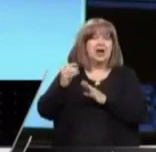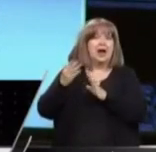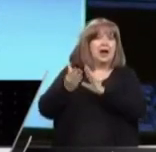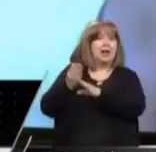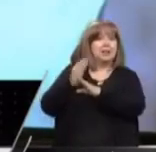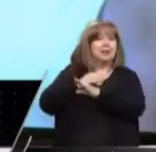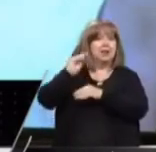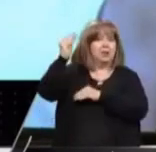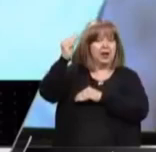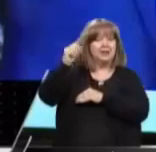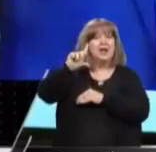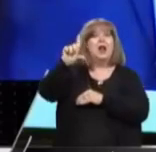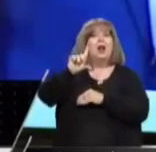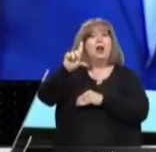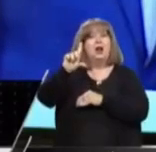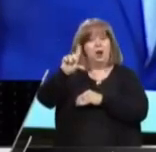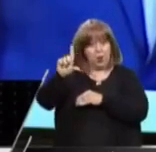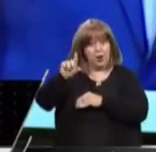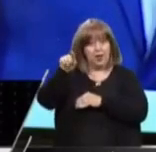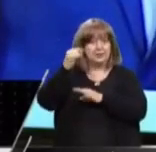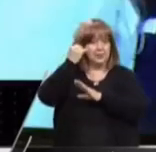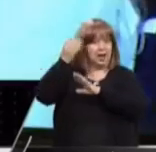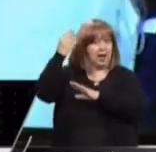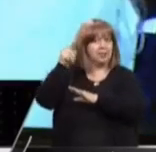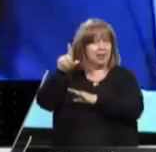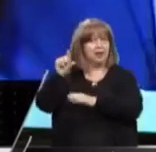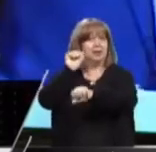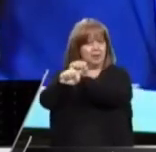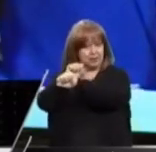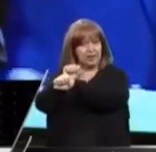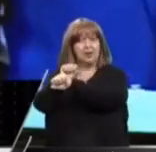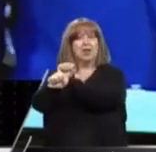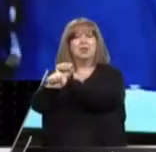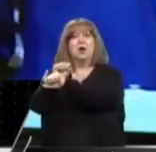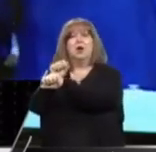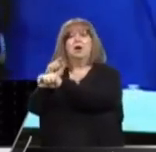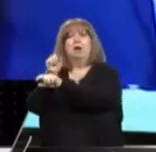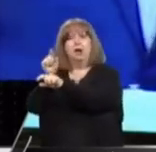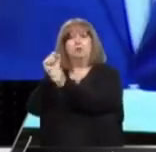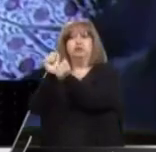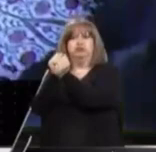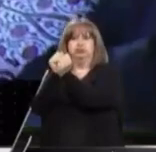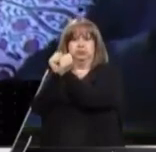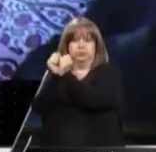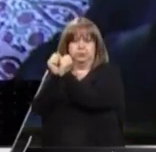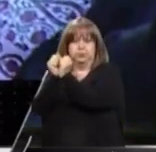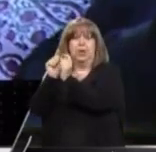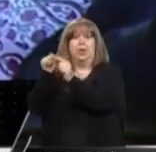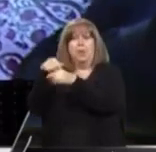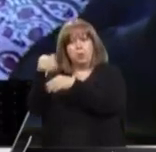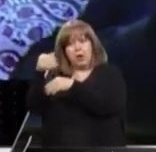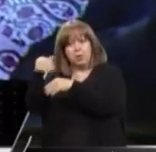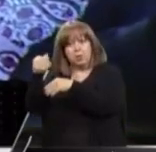Brasil, que lo tuvo a Lula de protagonista, bueno, sospechado, procesado, condenado y después absuelto